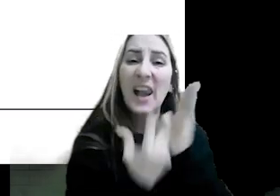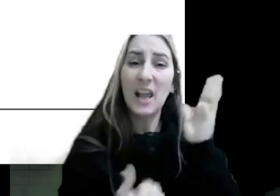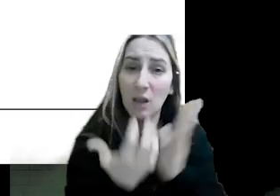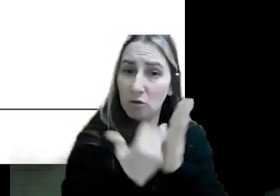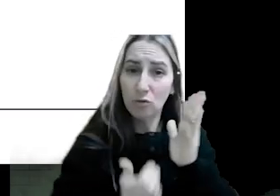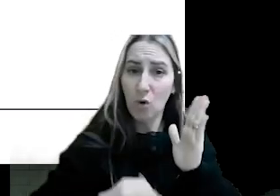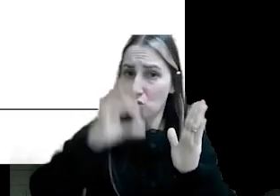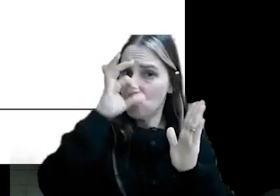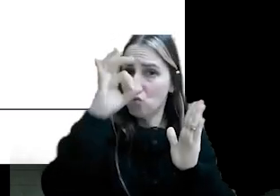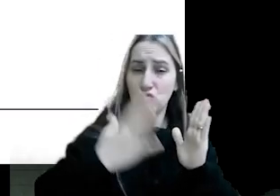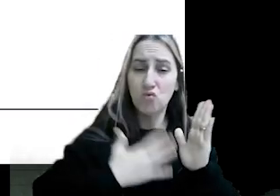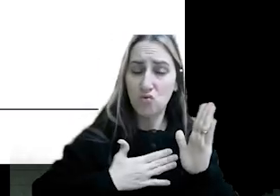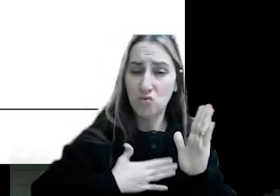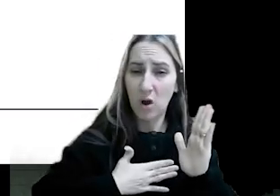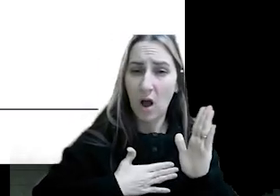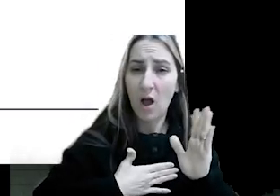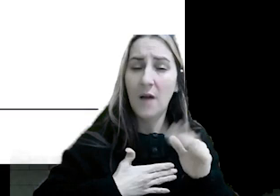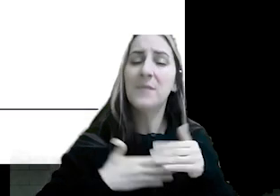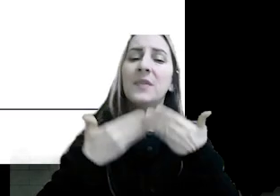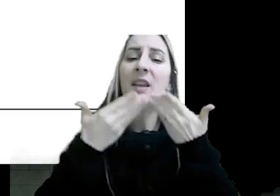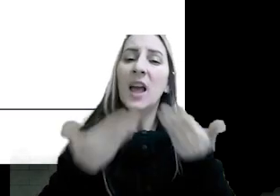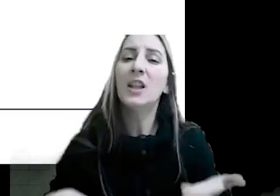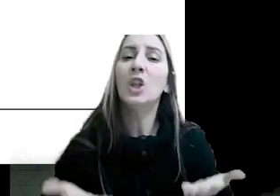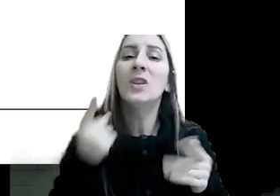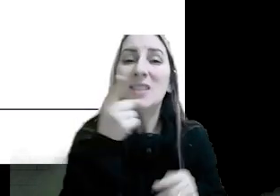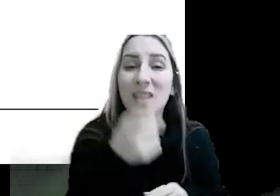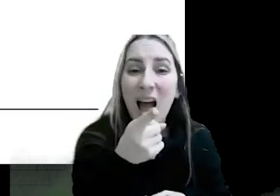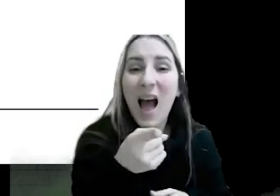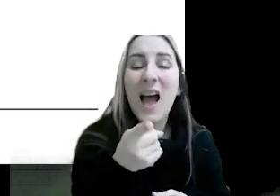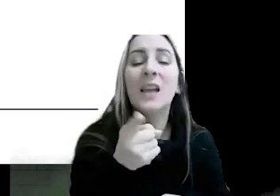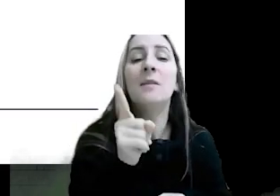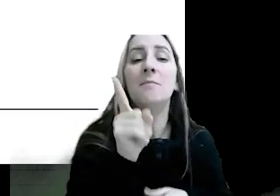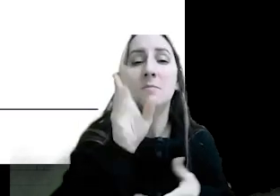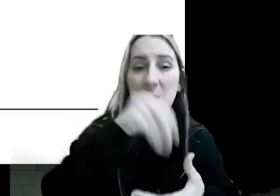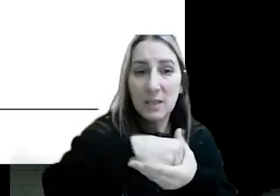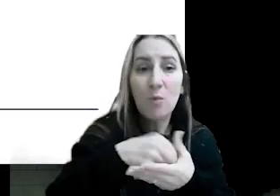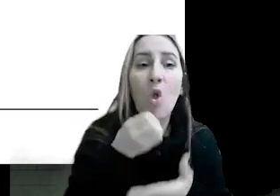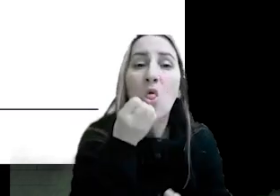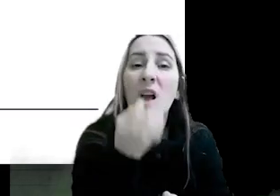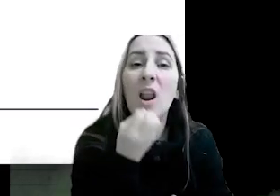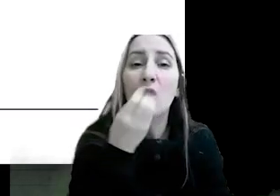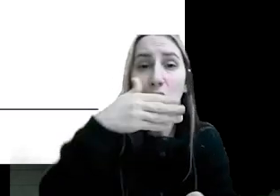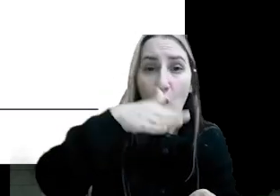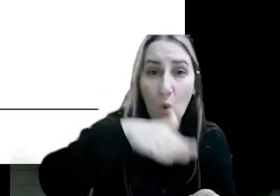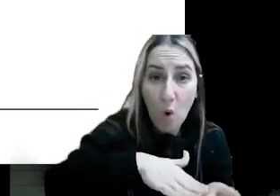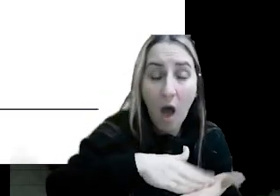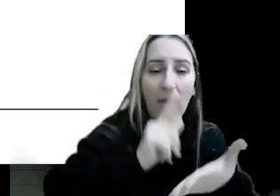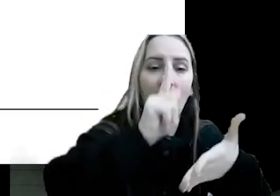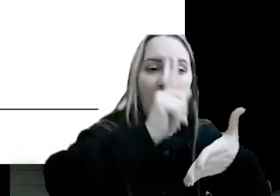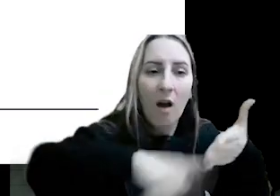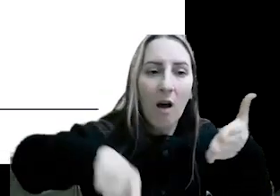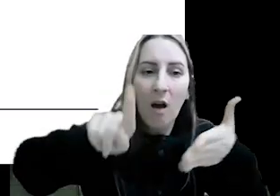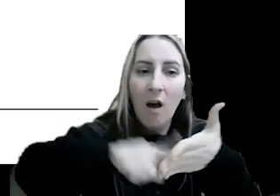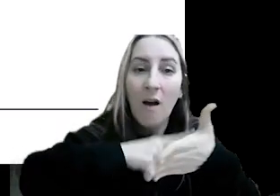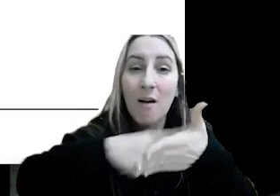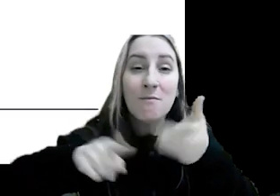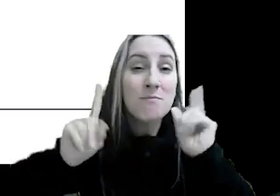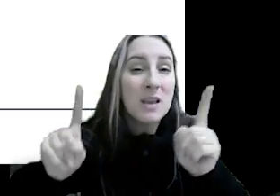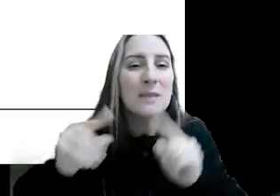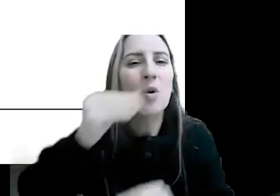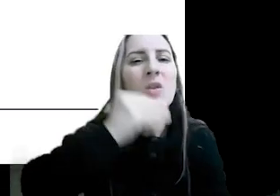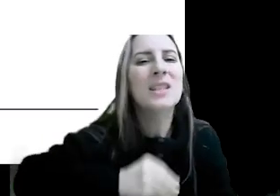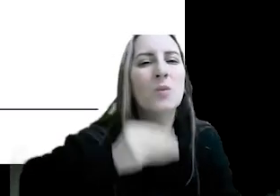Y de esa manera quedaban canceladas dentro de la declaración jurada con la simulación de